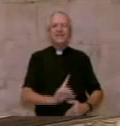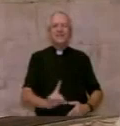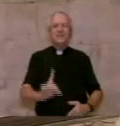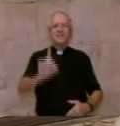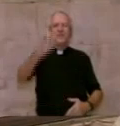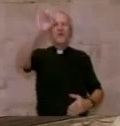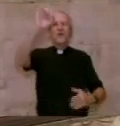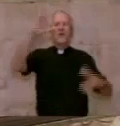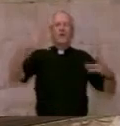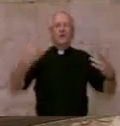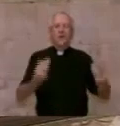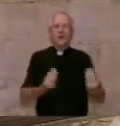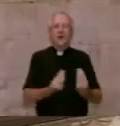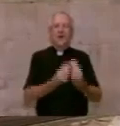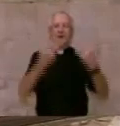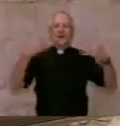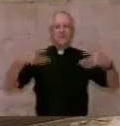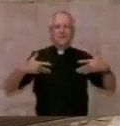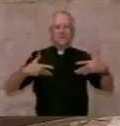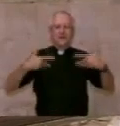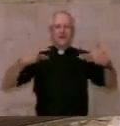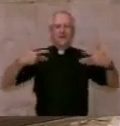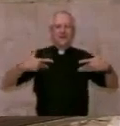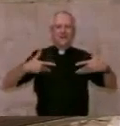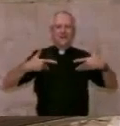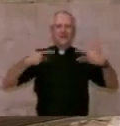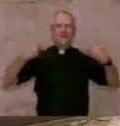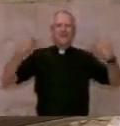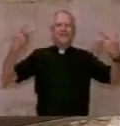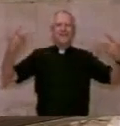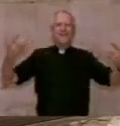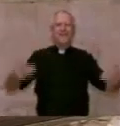Servid al Señor con alegría.